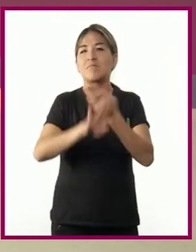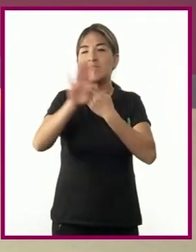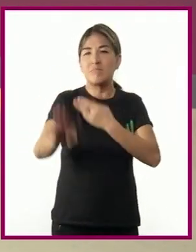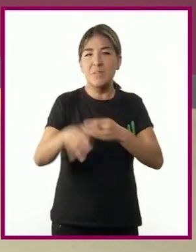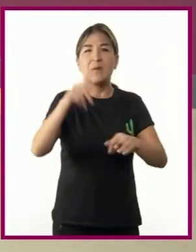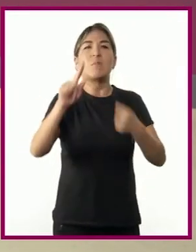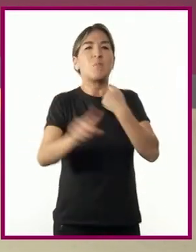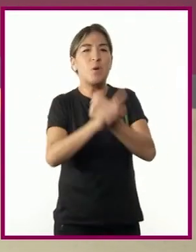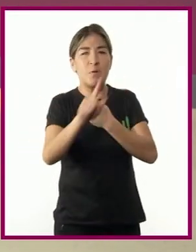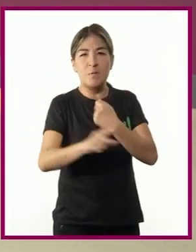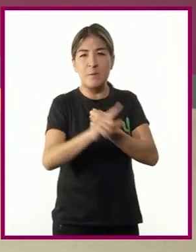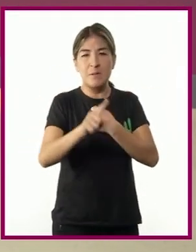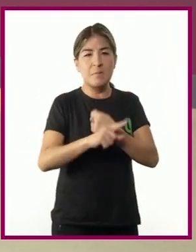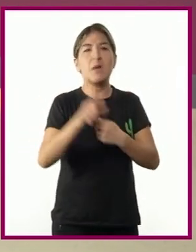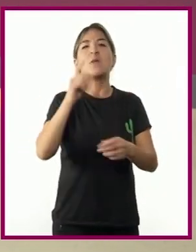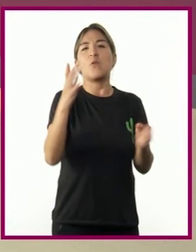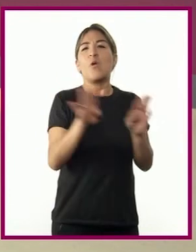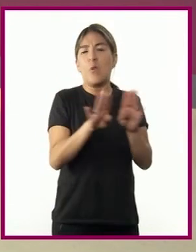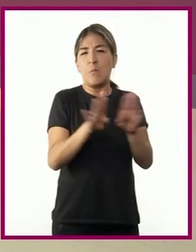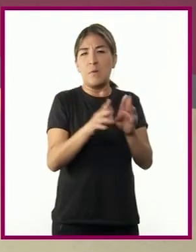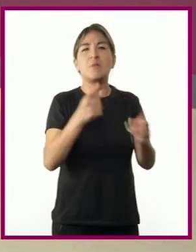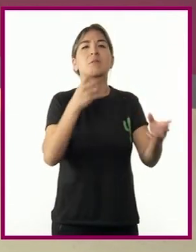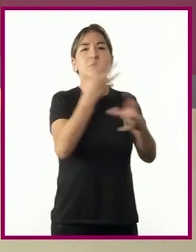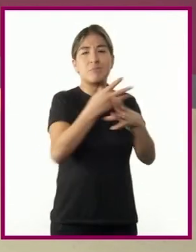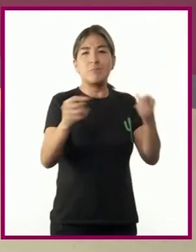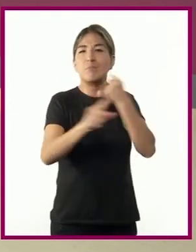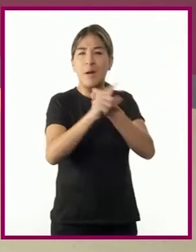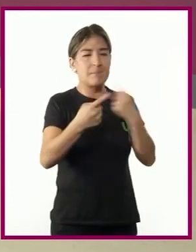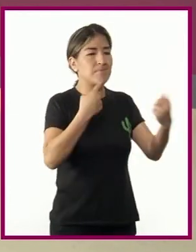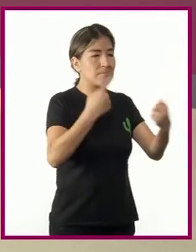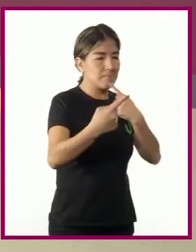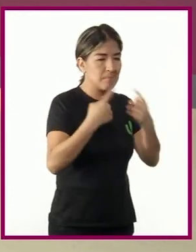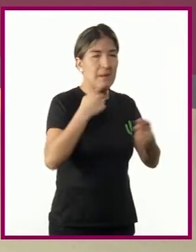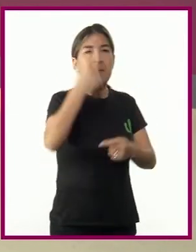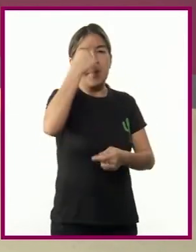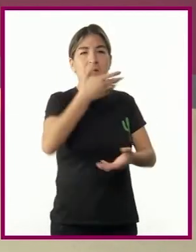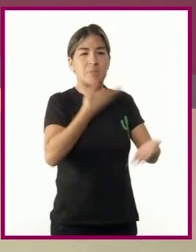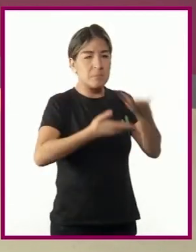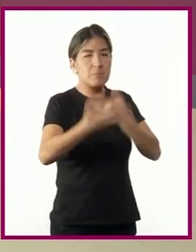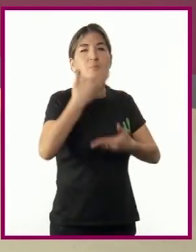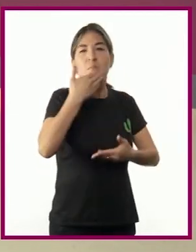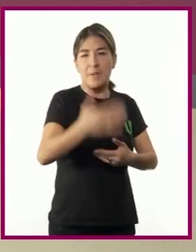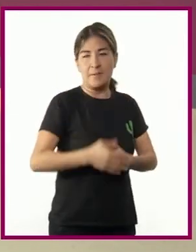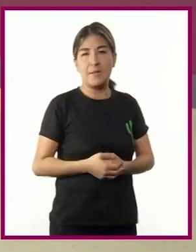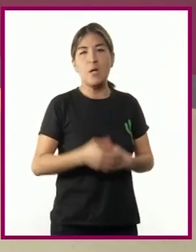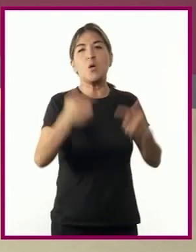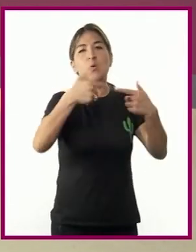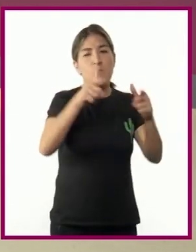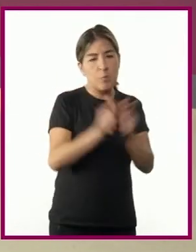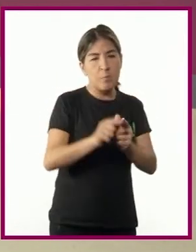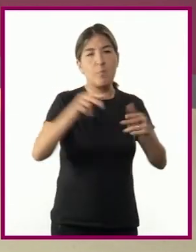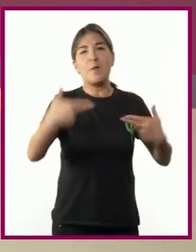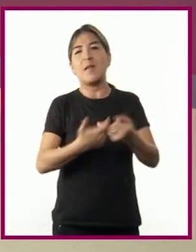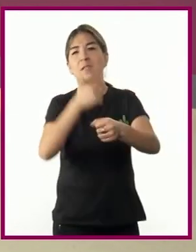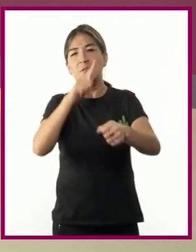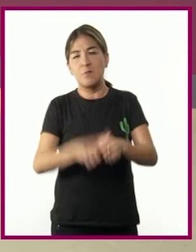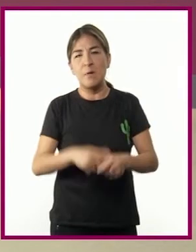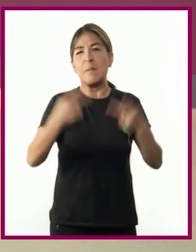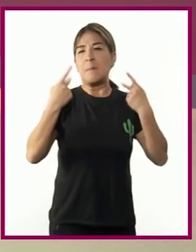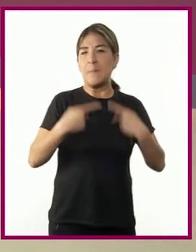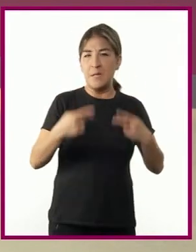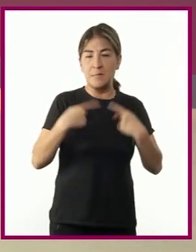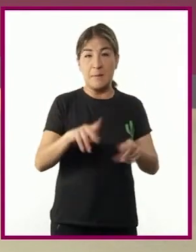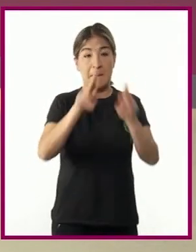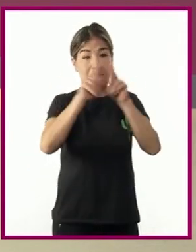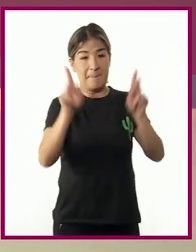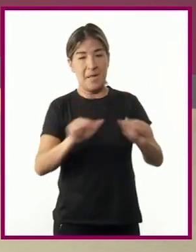los problemas mediante el diálogo y la negociación entre las personas, los grupos y las naciones. La